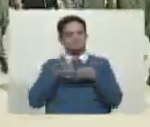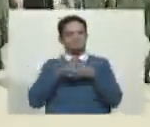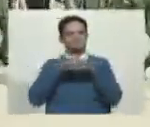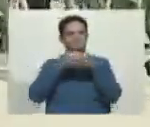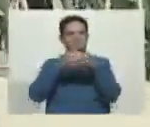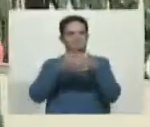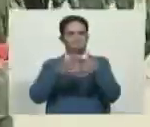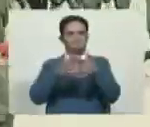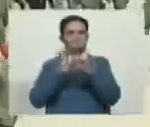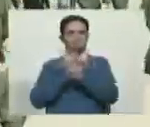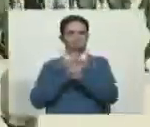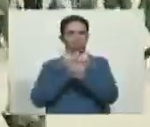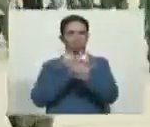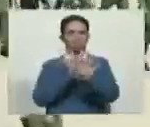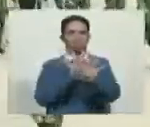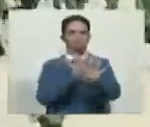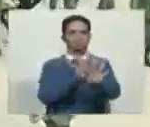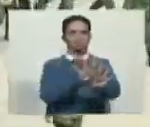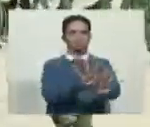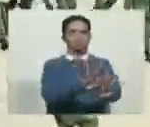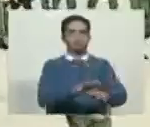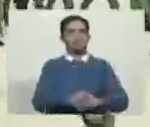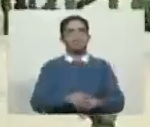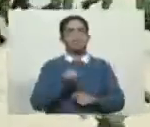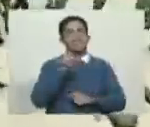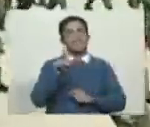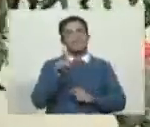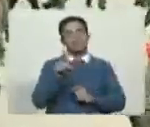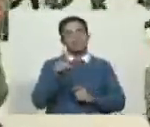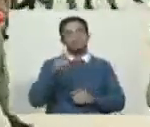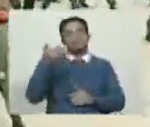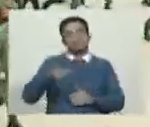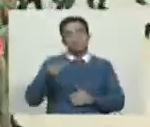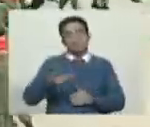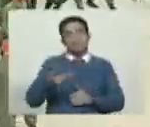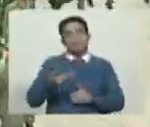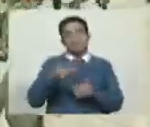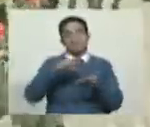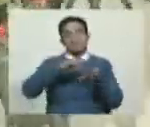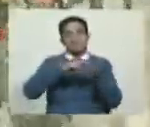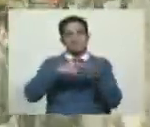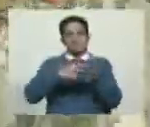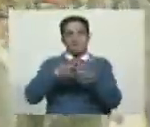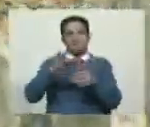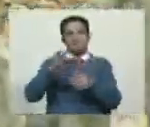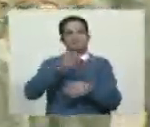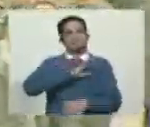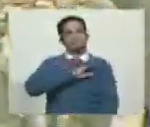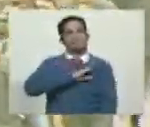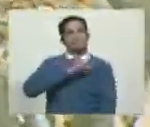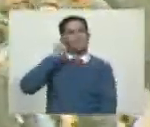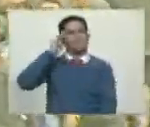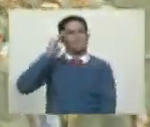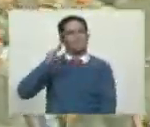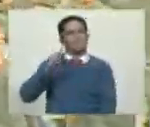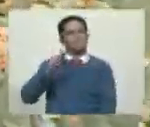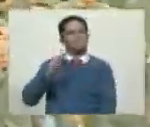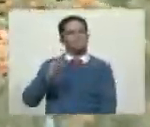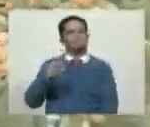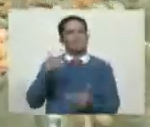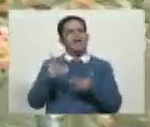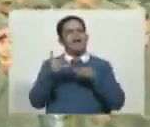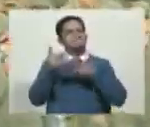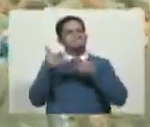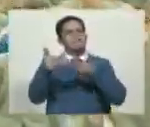importante significado en el ámbito de la defensa integral de la nación. Avanzar en toda la